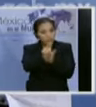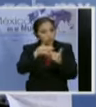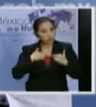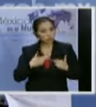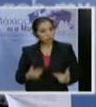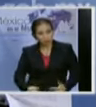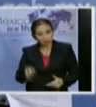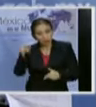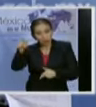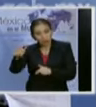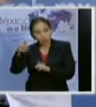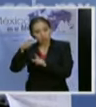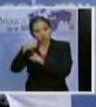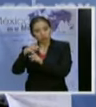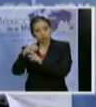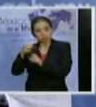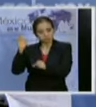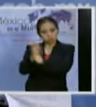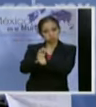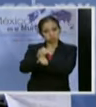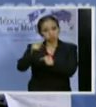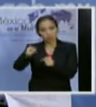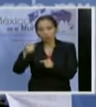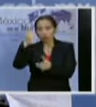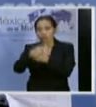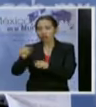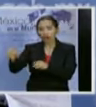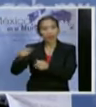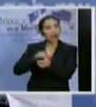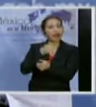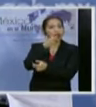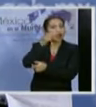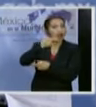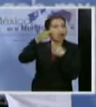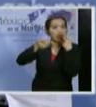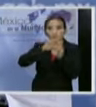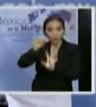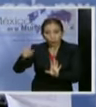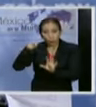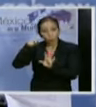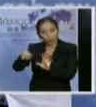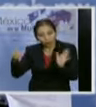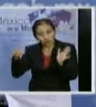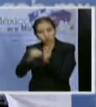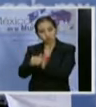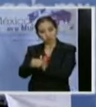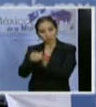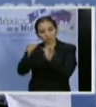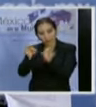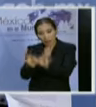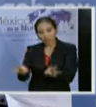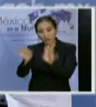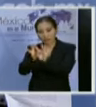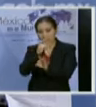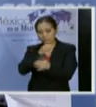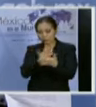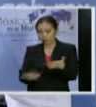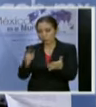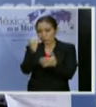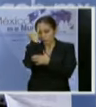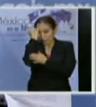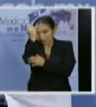humanos sean la sombrilla, el paraguas y no solo un referente, digamos, en la agenda de desarrollo, son importantísimos. Les leo solo